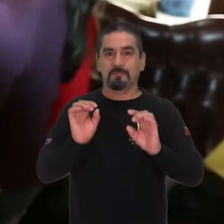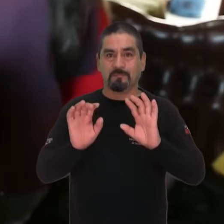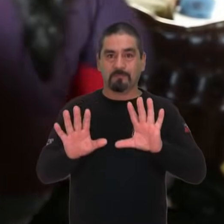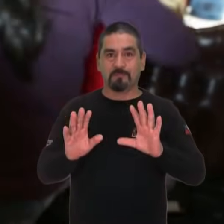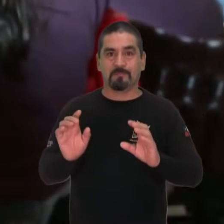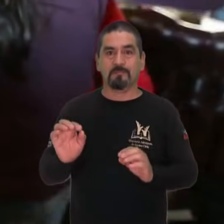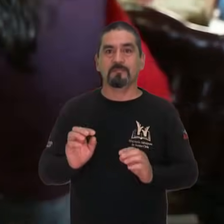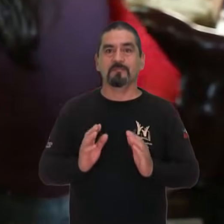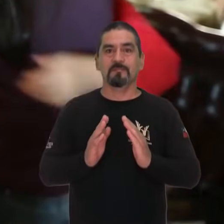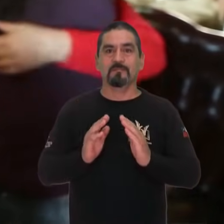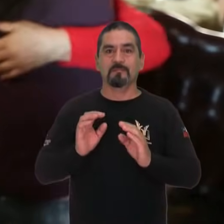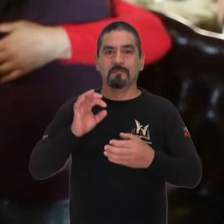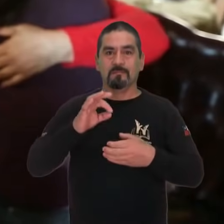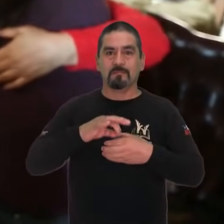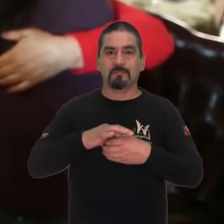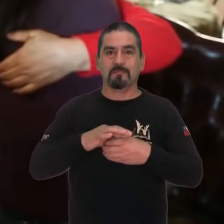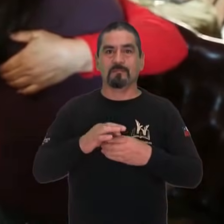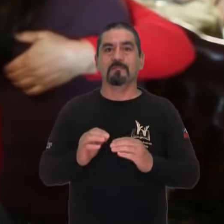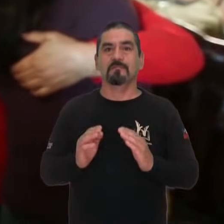ofrendas para la casa de Dios.